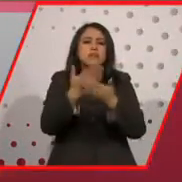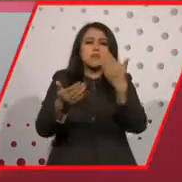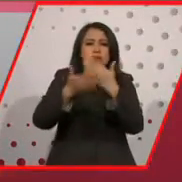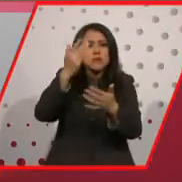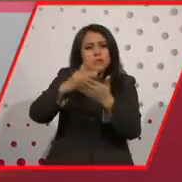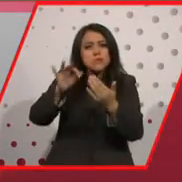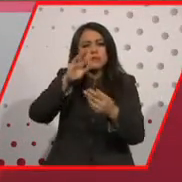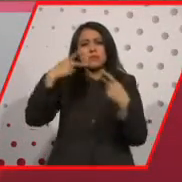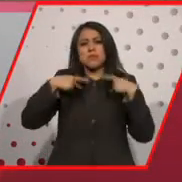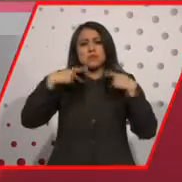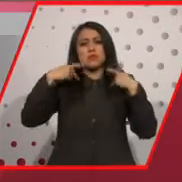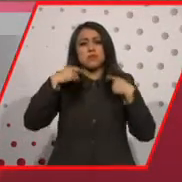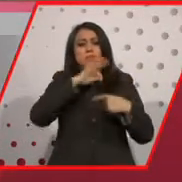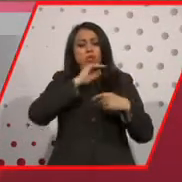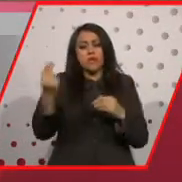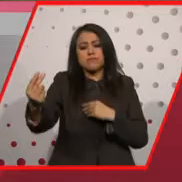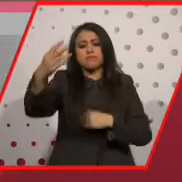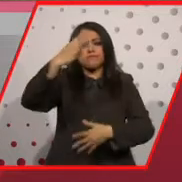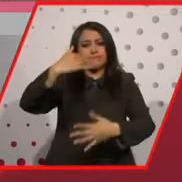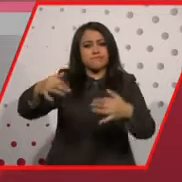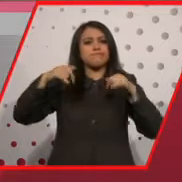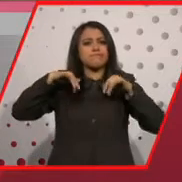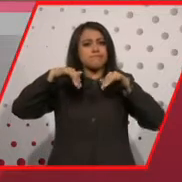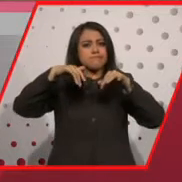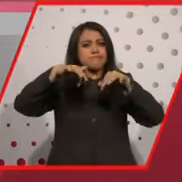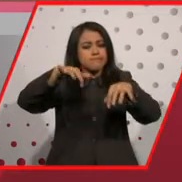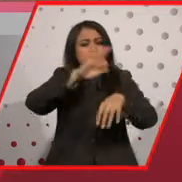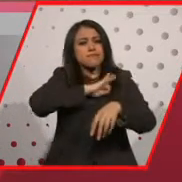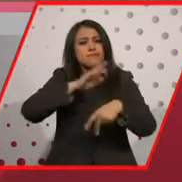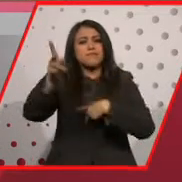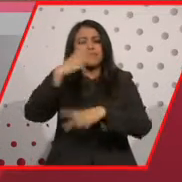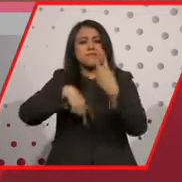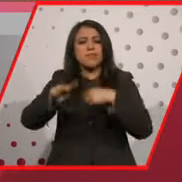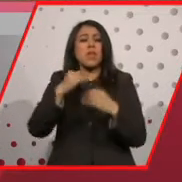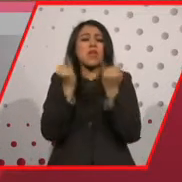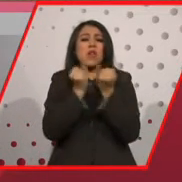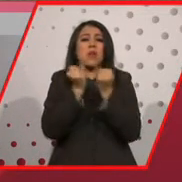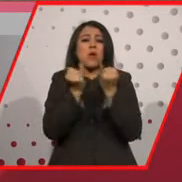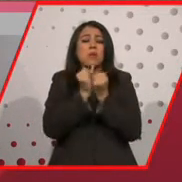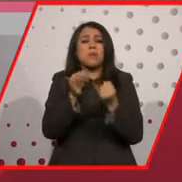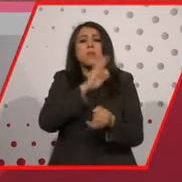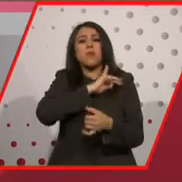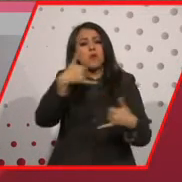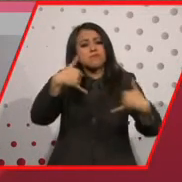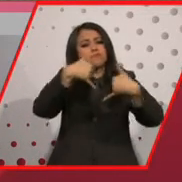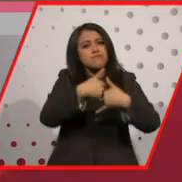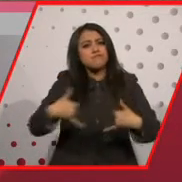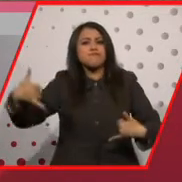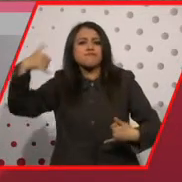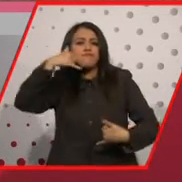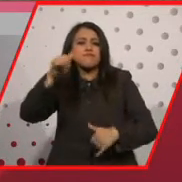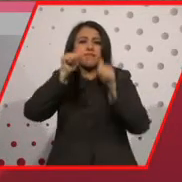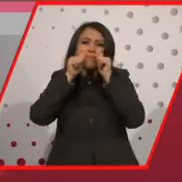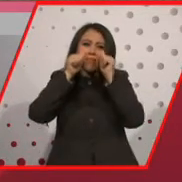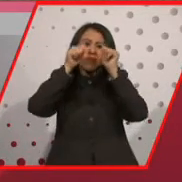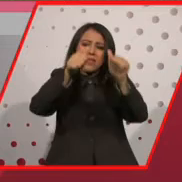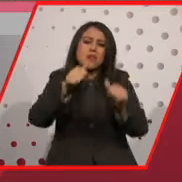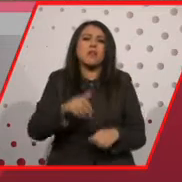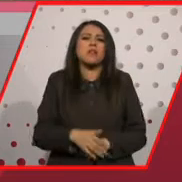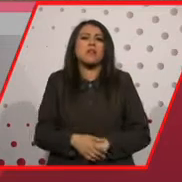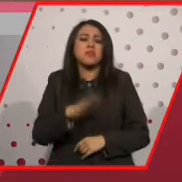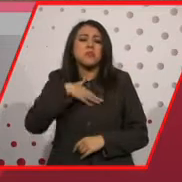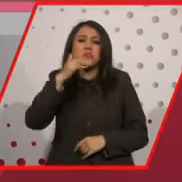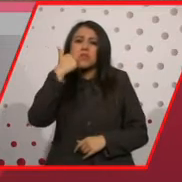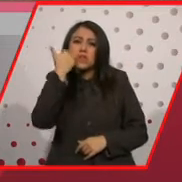por la zona y que vive por la zona. Pero también le recuerdo que el día de hoy está esta unidad para atenderle como usted se merece